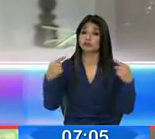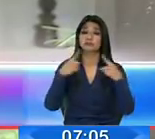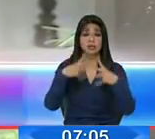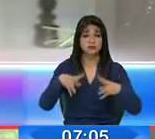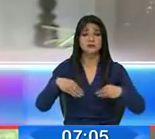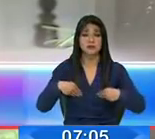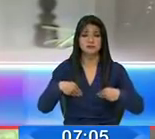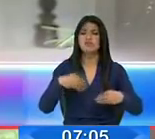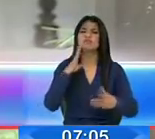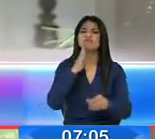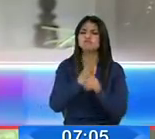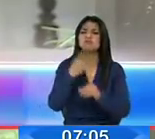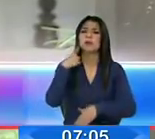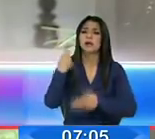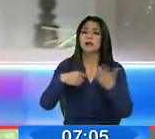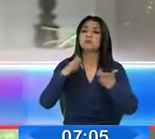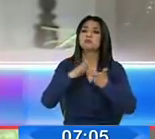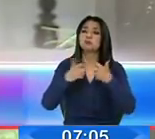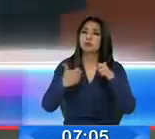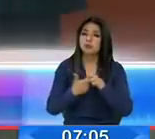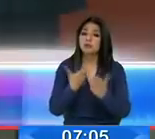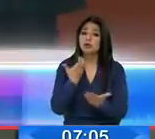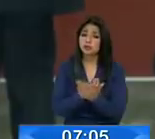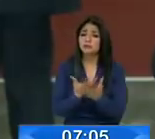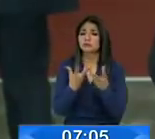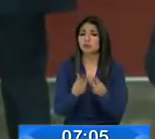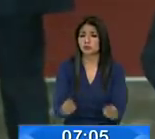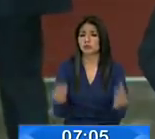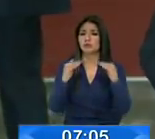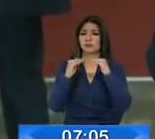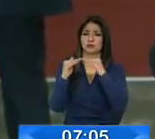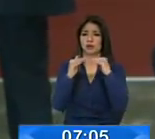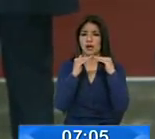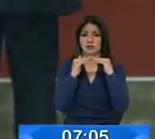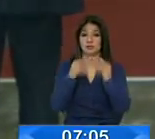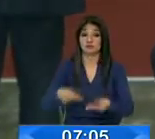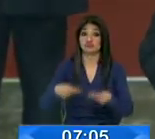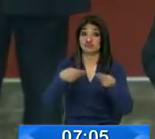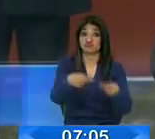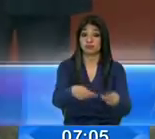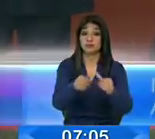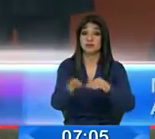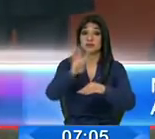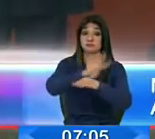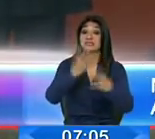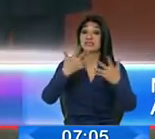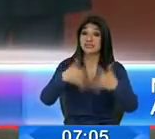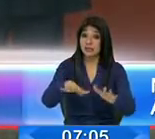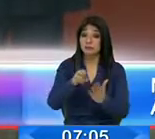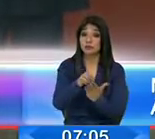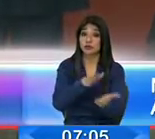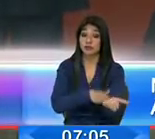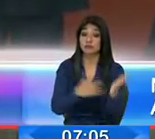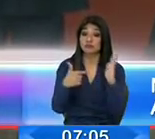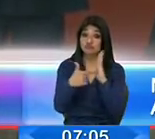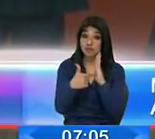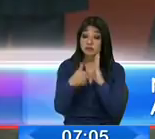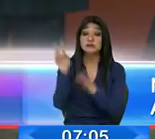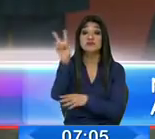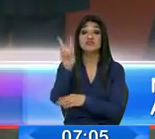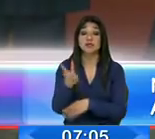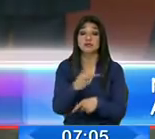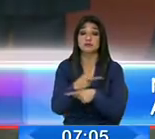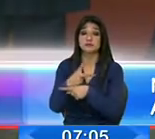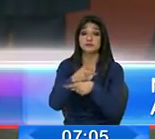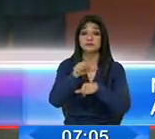resolver los problemas con más democracia. Y una vez ingresado el proyecto tributario aquí en la Asamblea Nacional, este viernes el Consejo de la